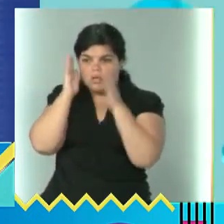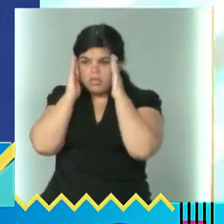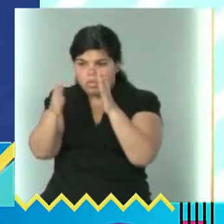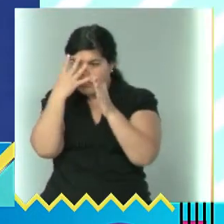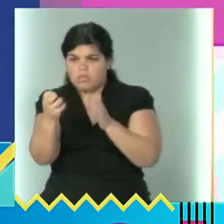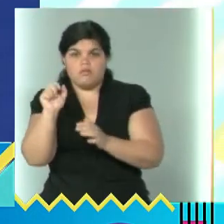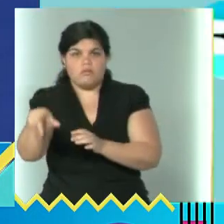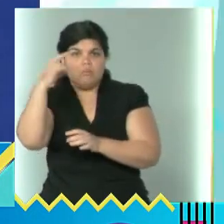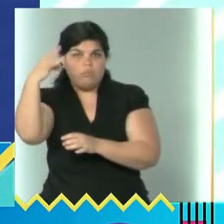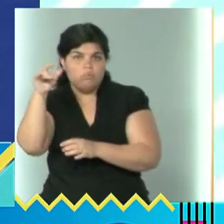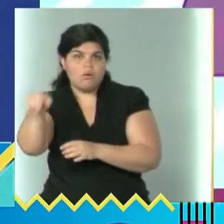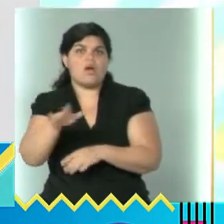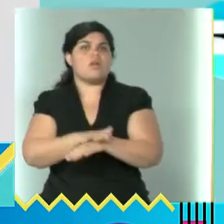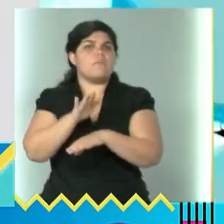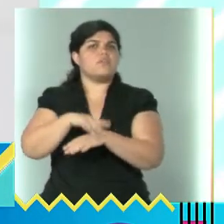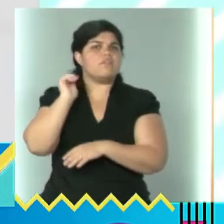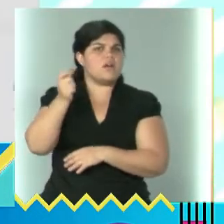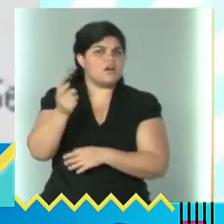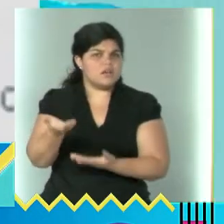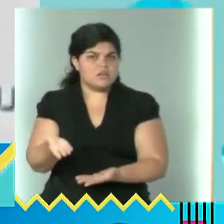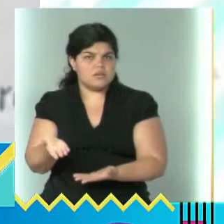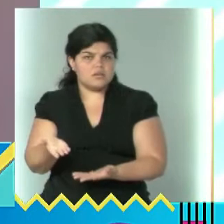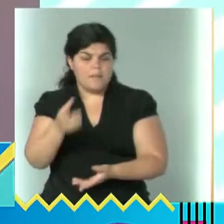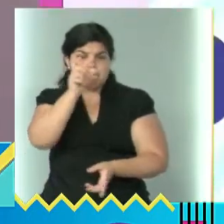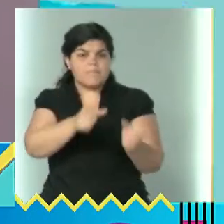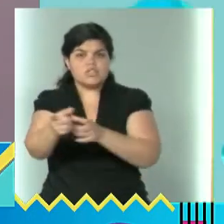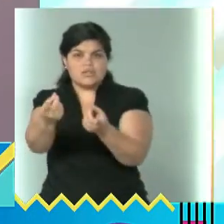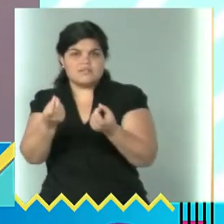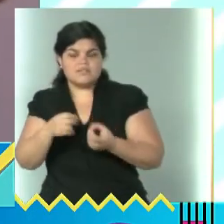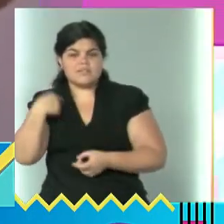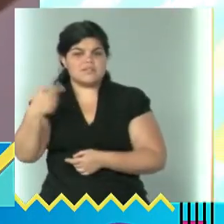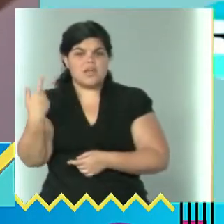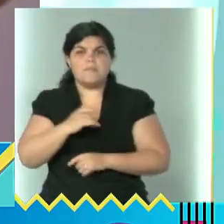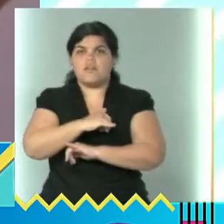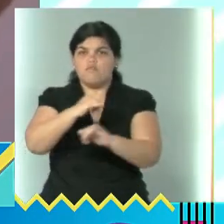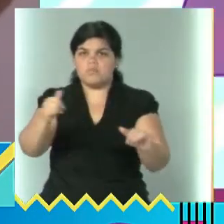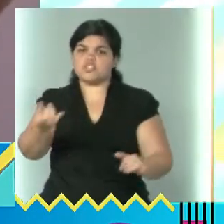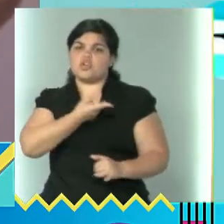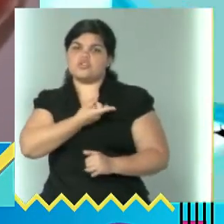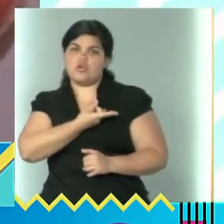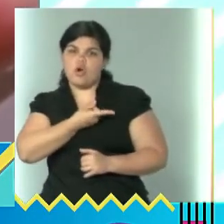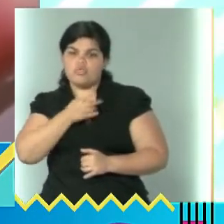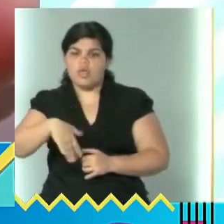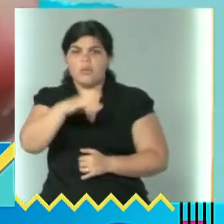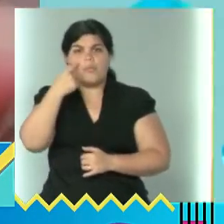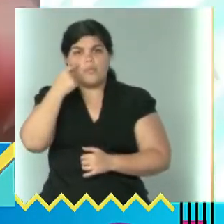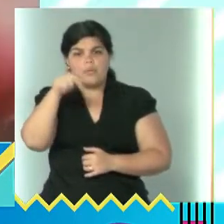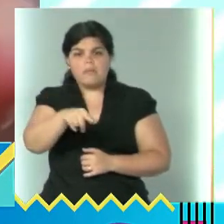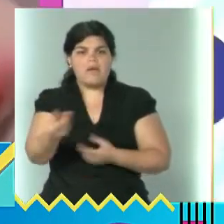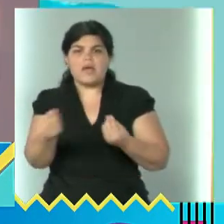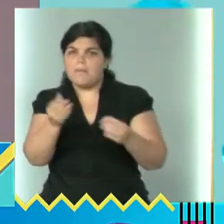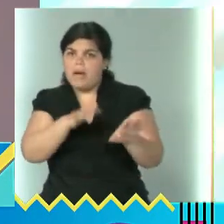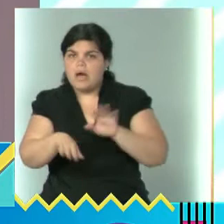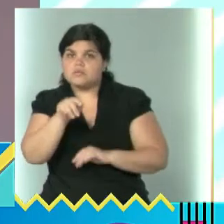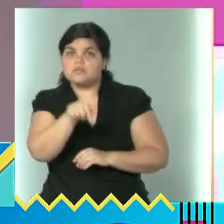responsabilidad. La persona me parece que tiene esa necesidad de información constante, de saber en dónde está viviendo, qué es lo que está pasando,